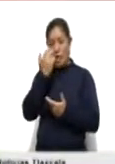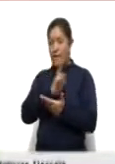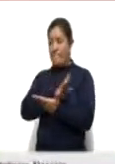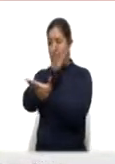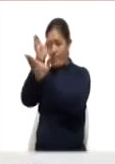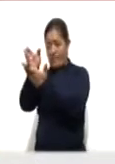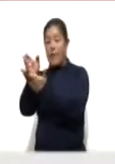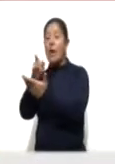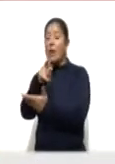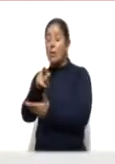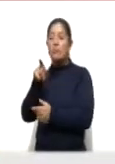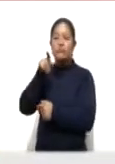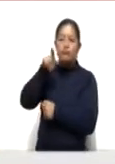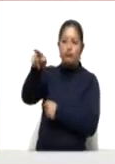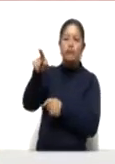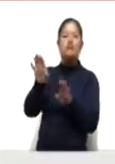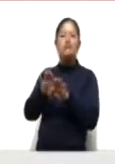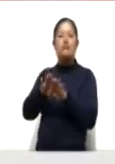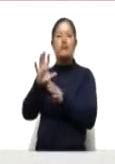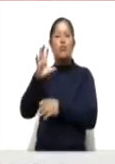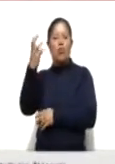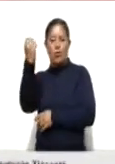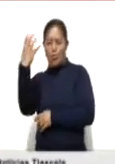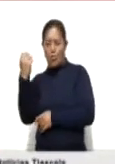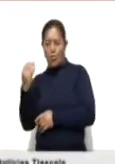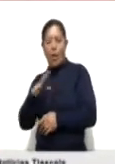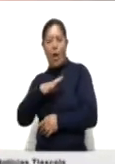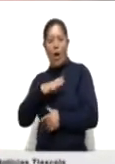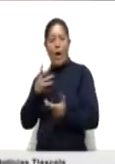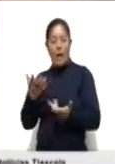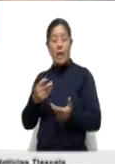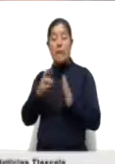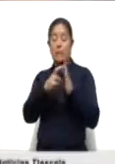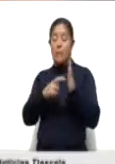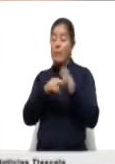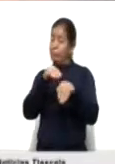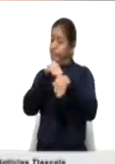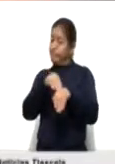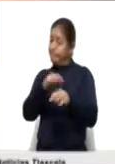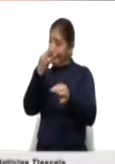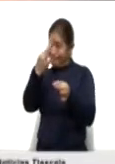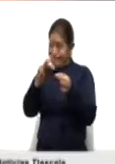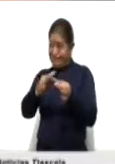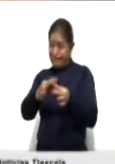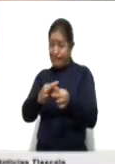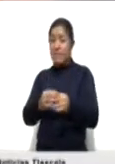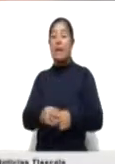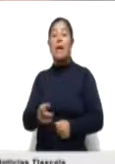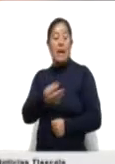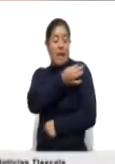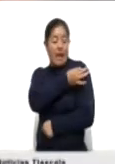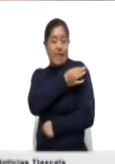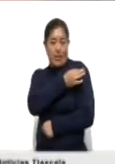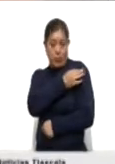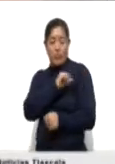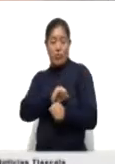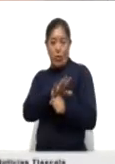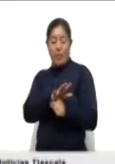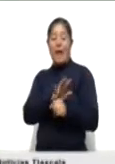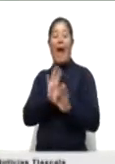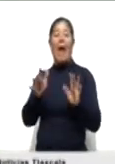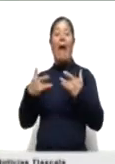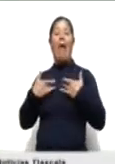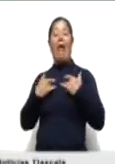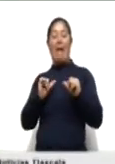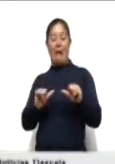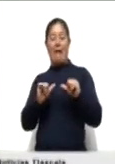epidemiológico y aplicar estrictamente las medidas sanitarias. Cabe señalar que la vacuna contra la COVID-19 no exime a la persona del contagio,